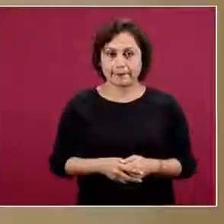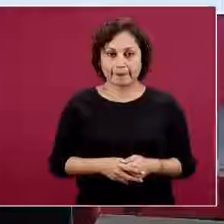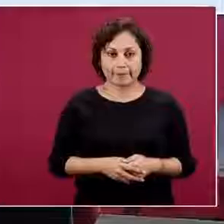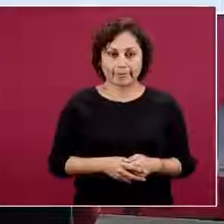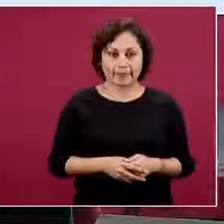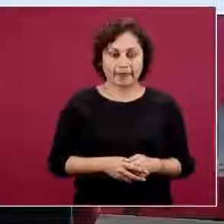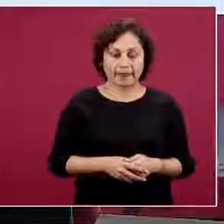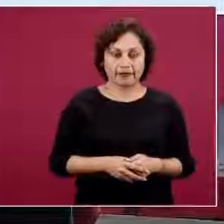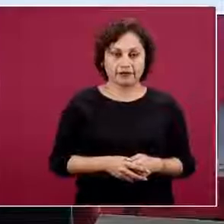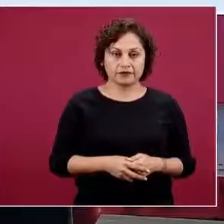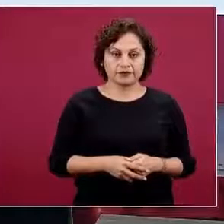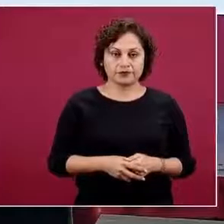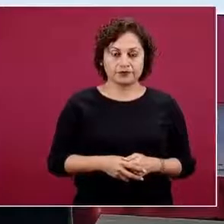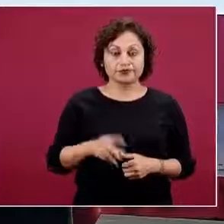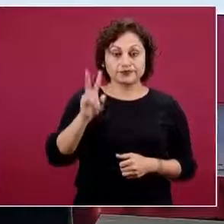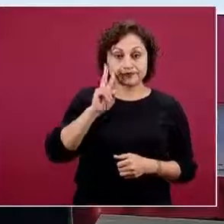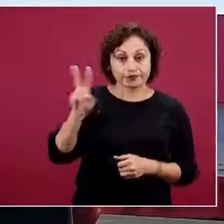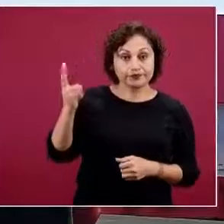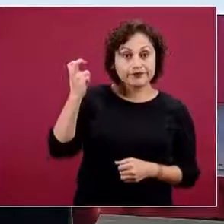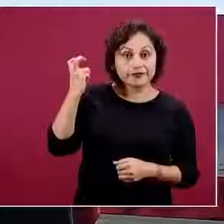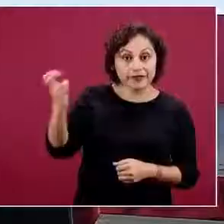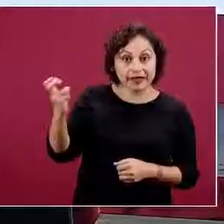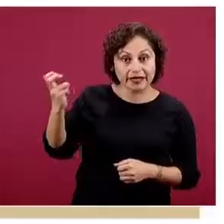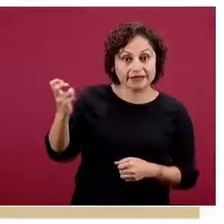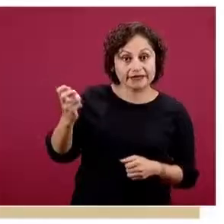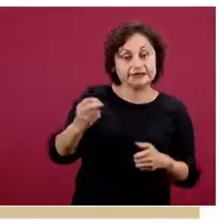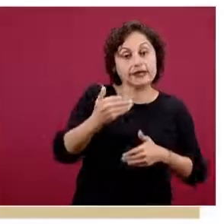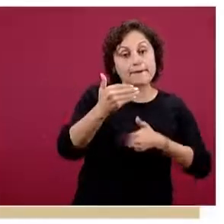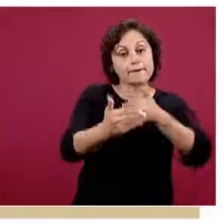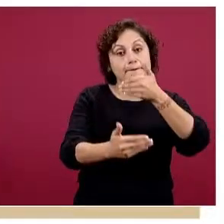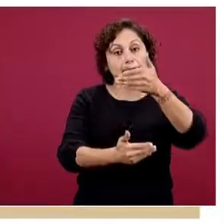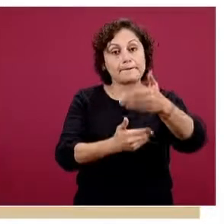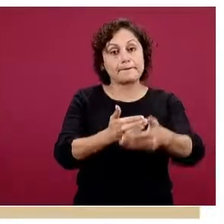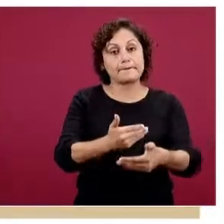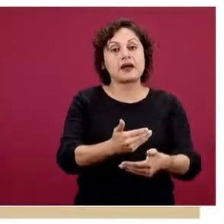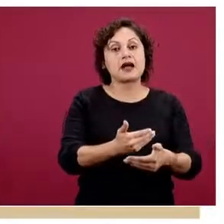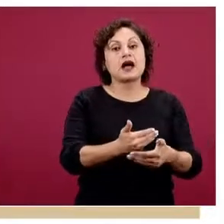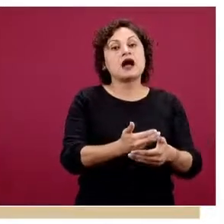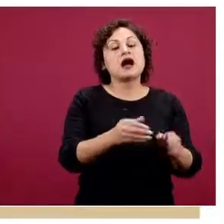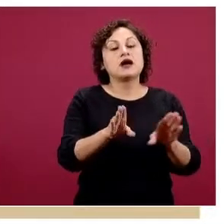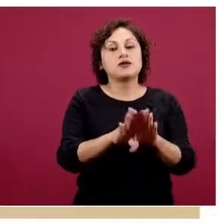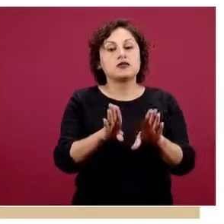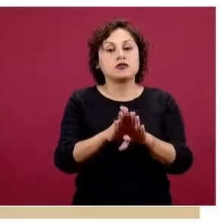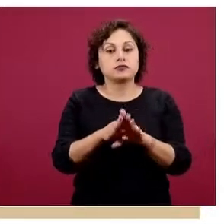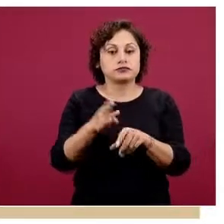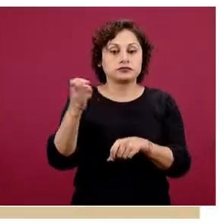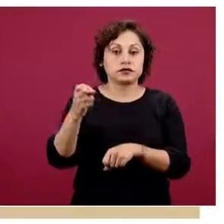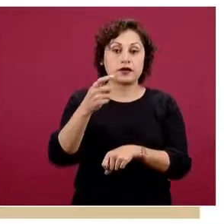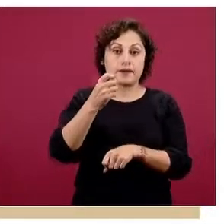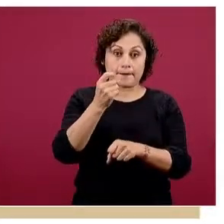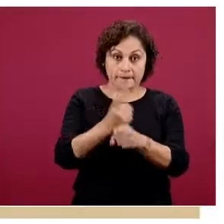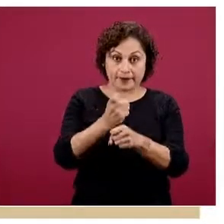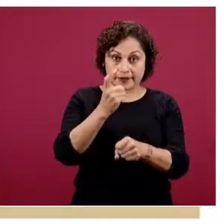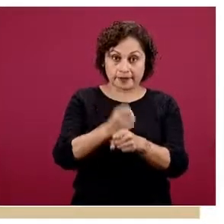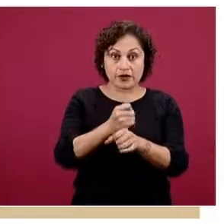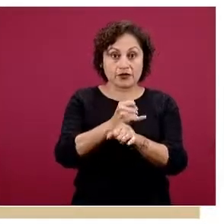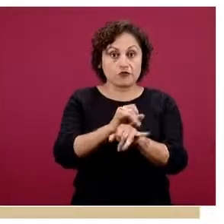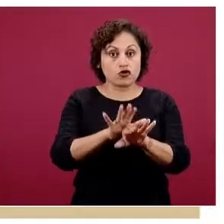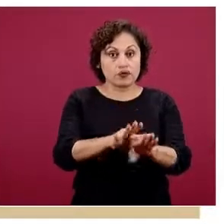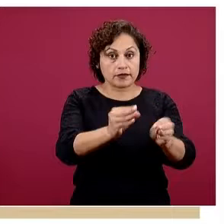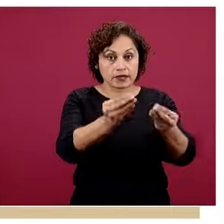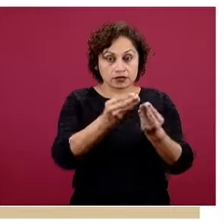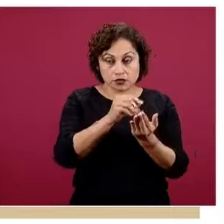Ok, este es el flujo que se hace en EDAN, en donde nosotros recopilamos la información, se hace un análisis